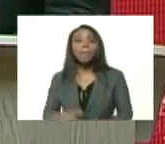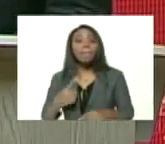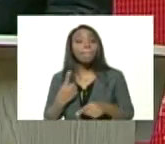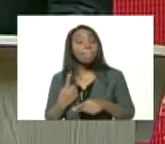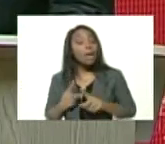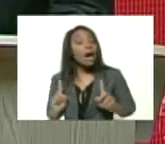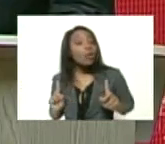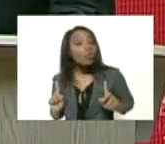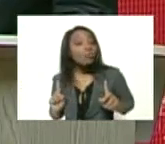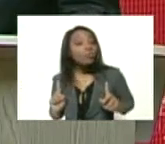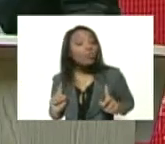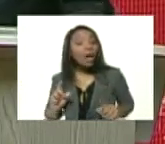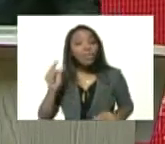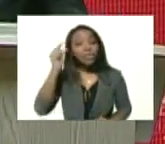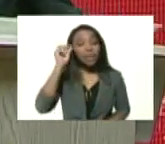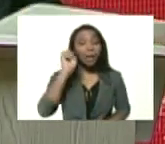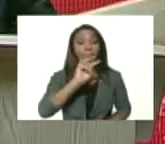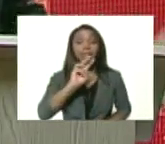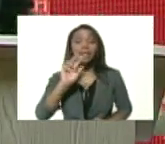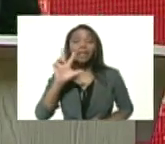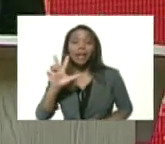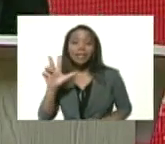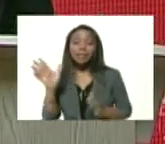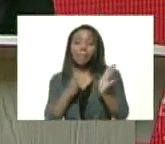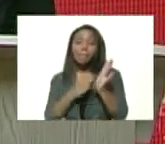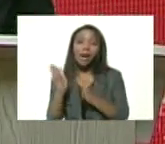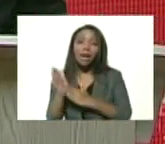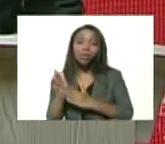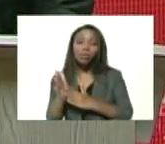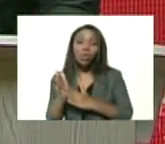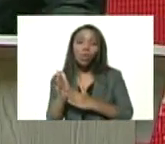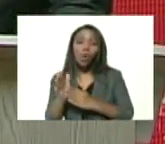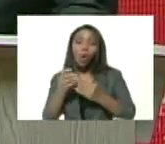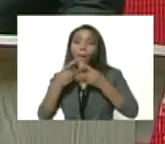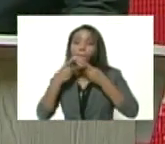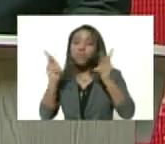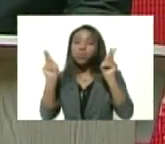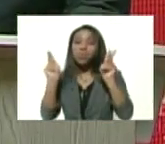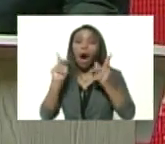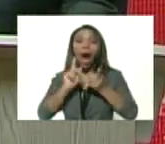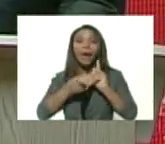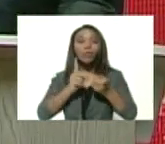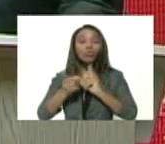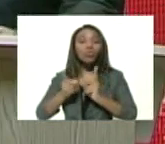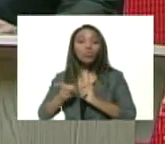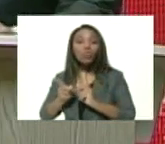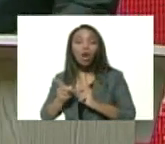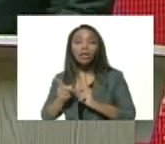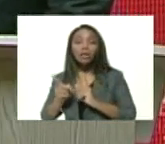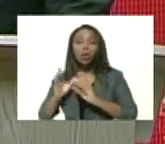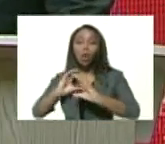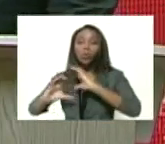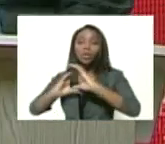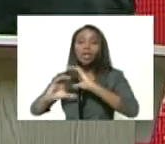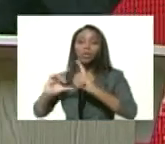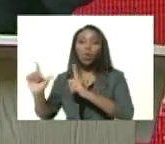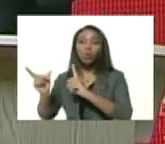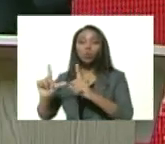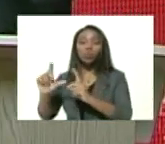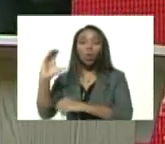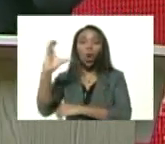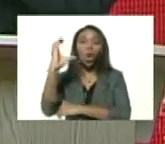día 23 de marzo sale publicado en algunos medios colombianos esta